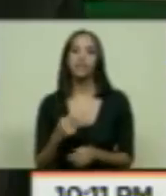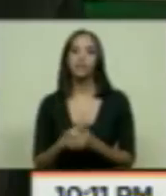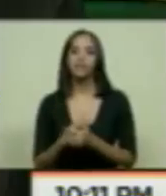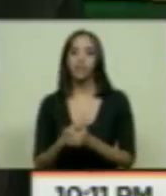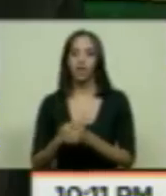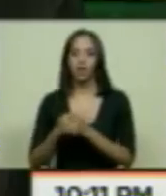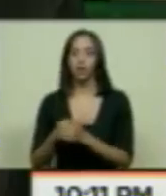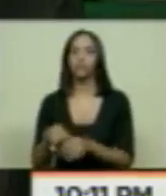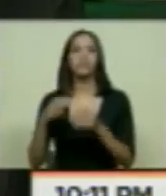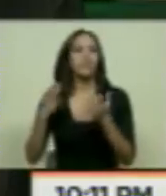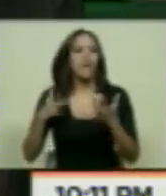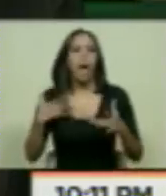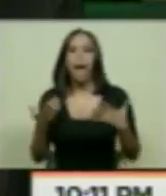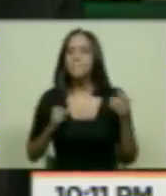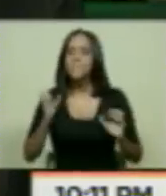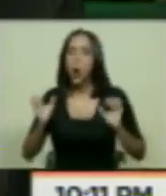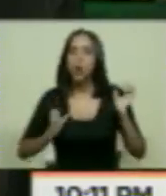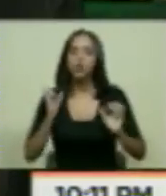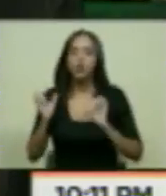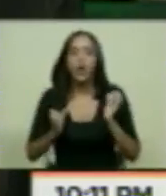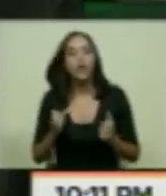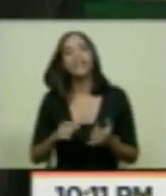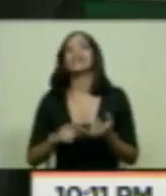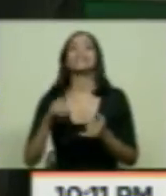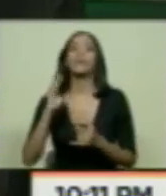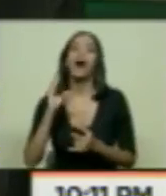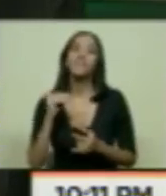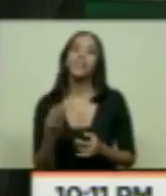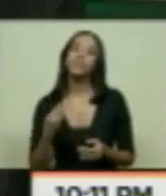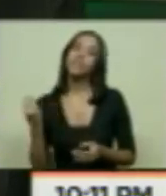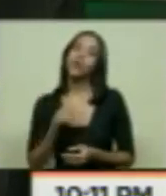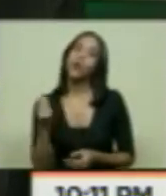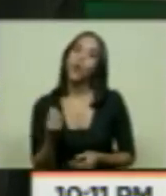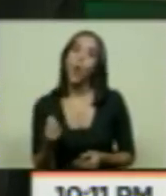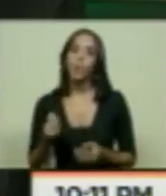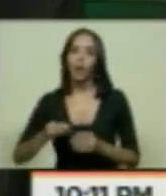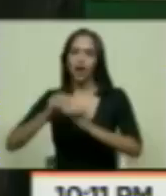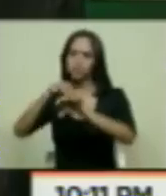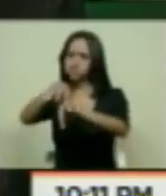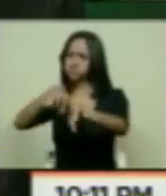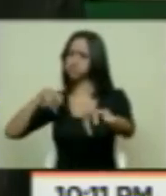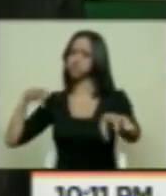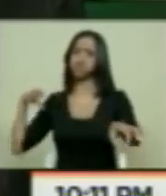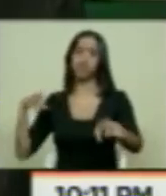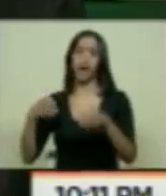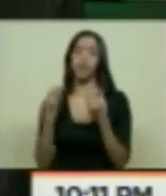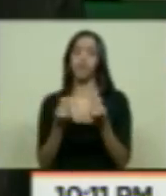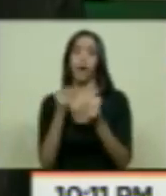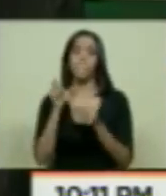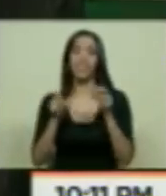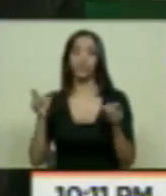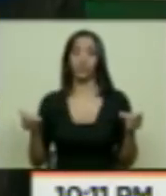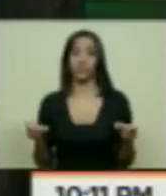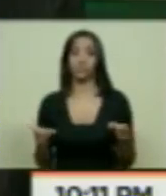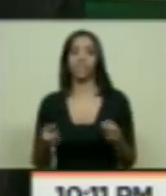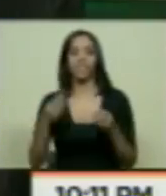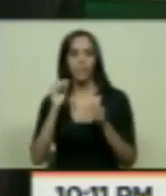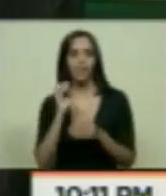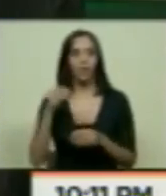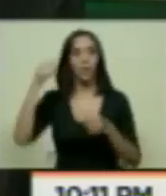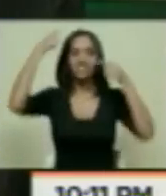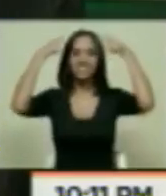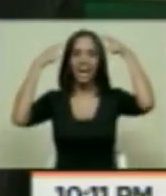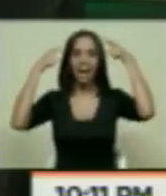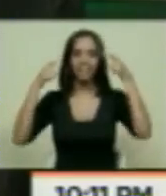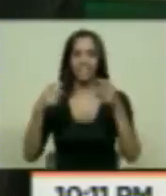de emociones, estamos hablando de cómo se colmaron todas esas avenidas, estamos hablando de cómo Hugo Chávez, bueno, aglutinaba